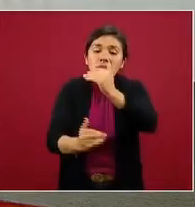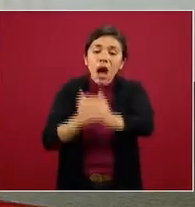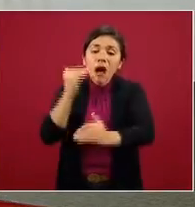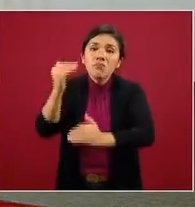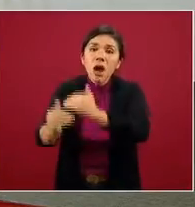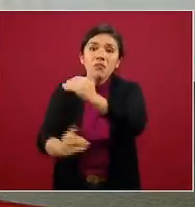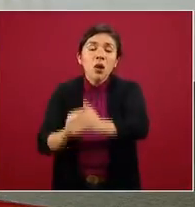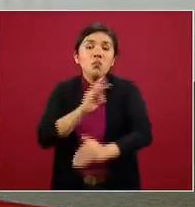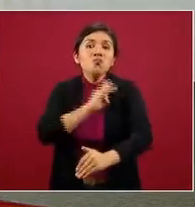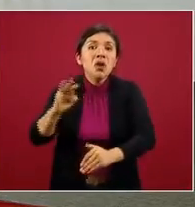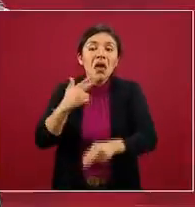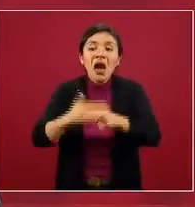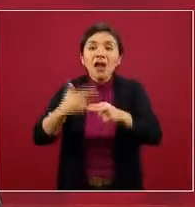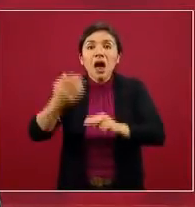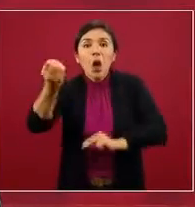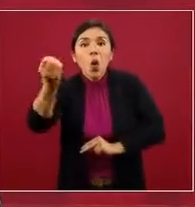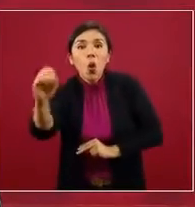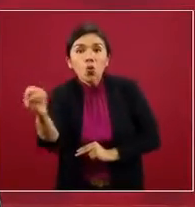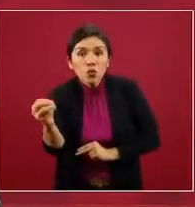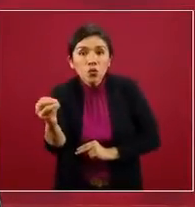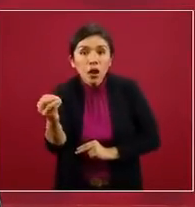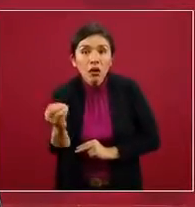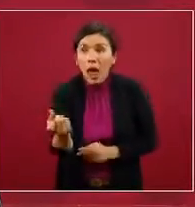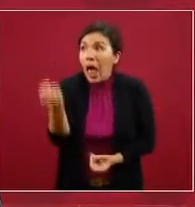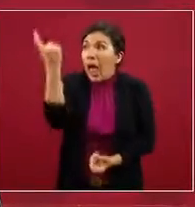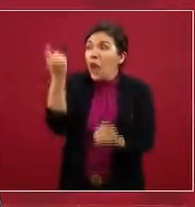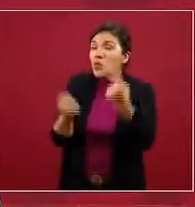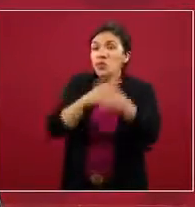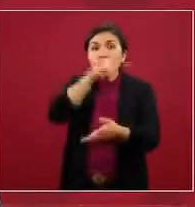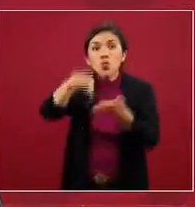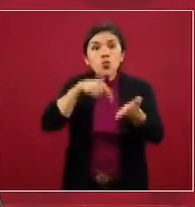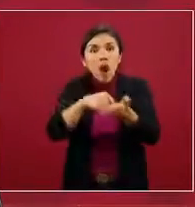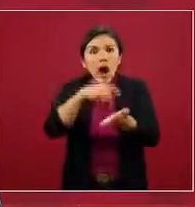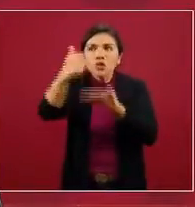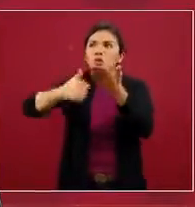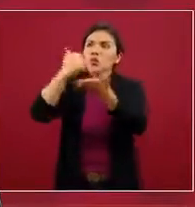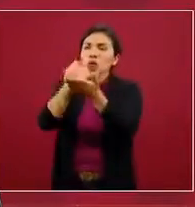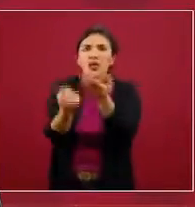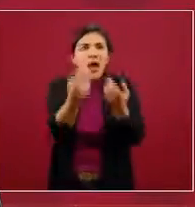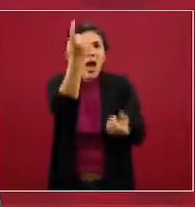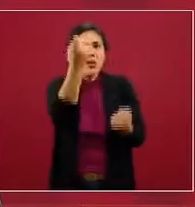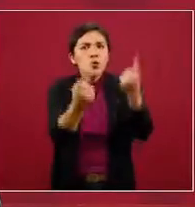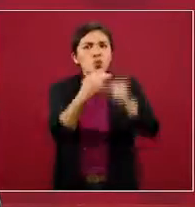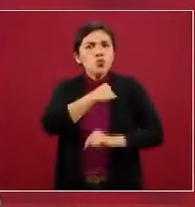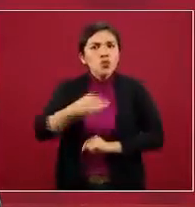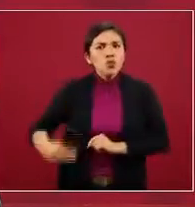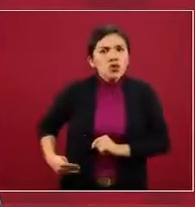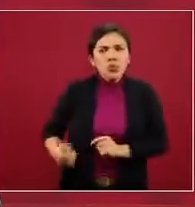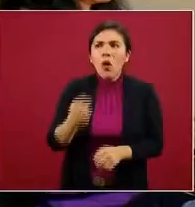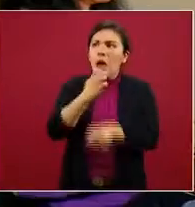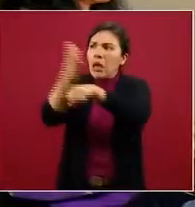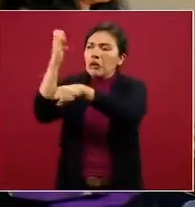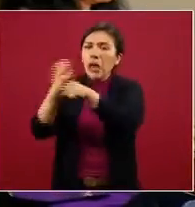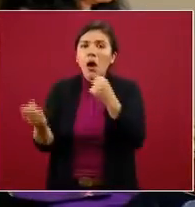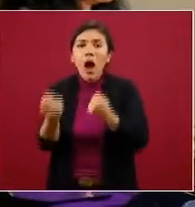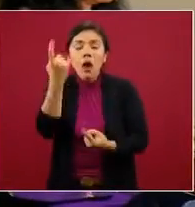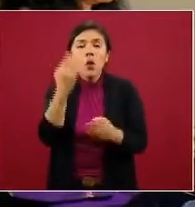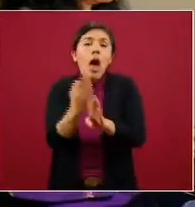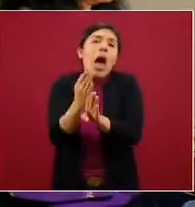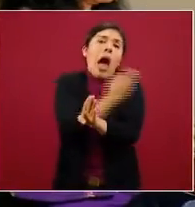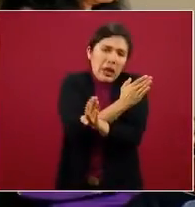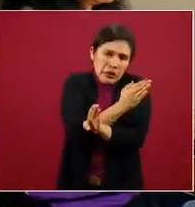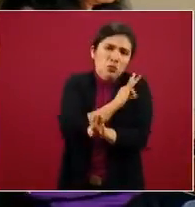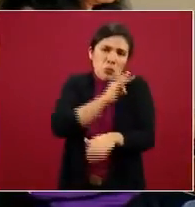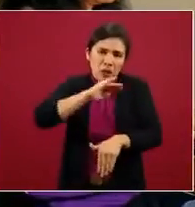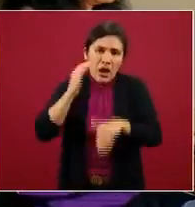dicho posiblemente hasta octubre, en algunos sitios, en algunas ciudades, en algunos municipios, en algunos estados, se va a acabar